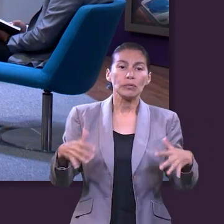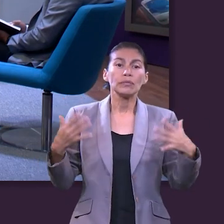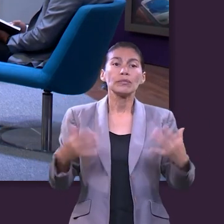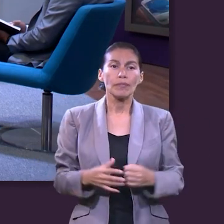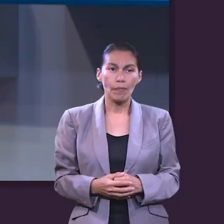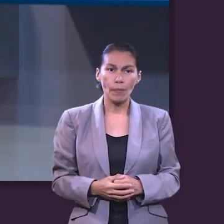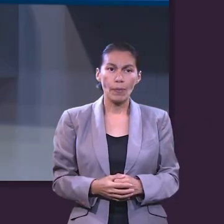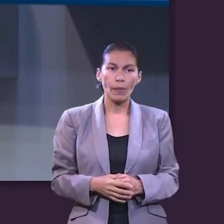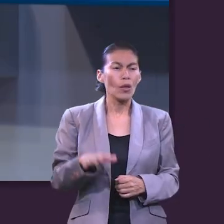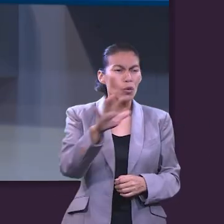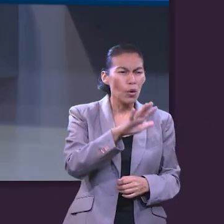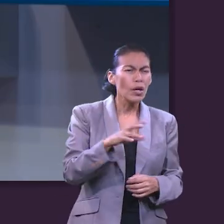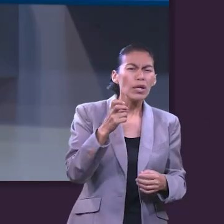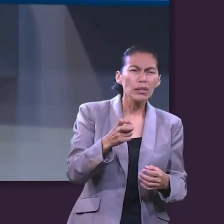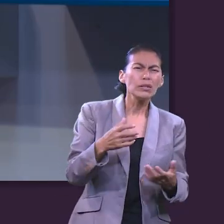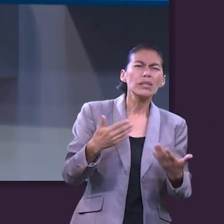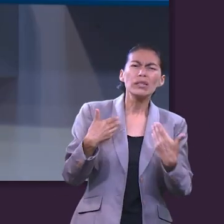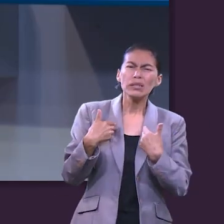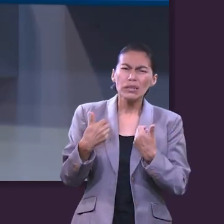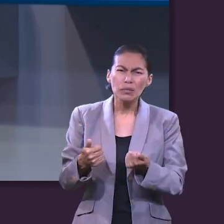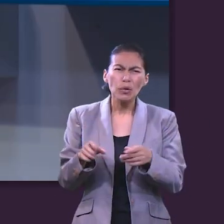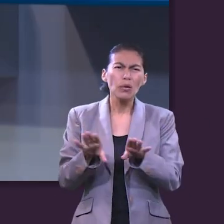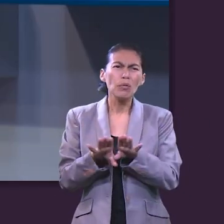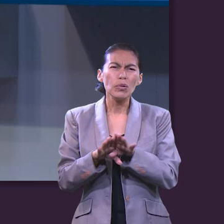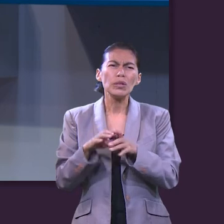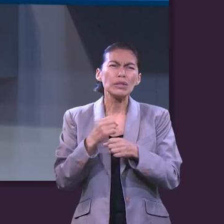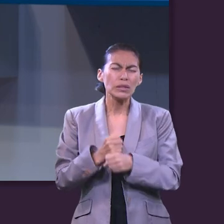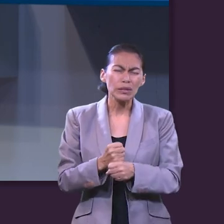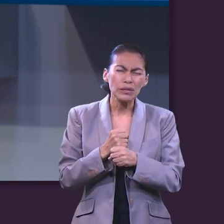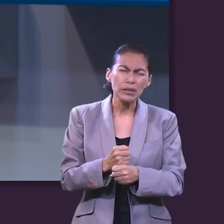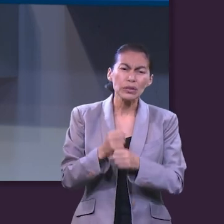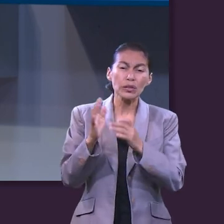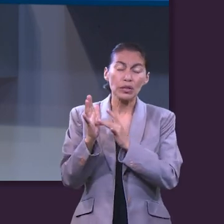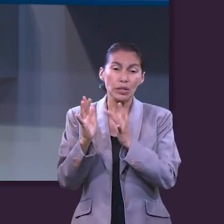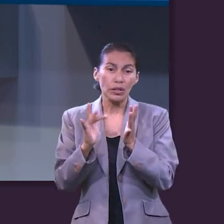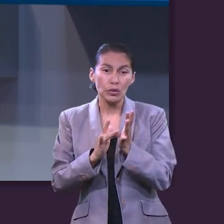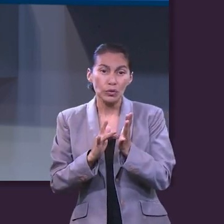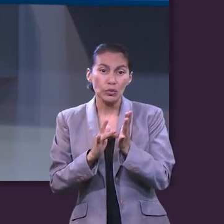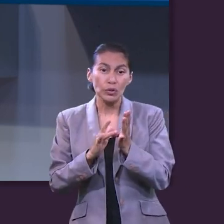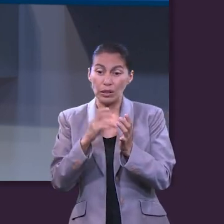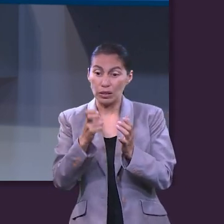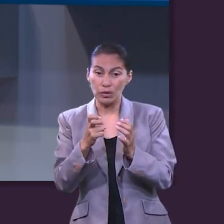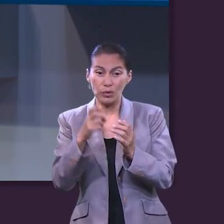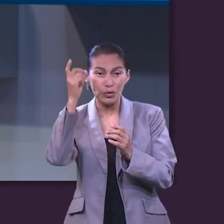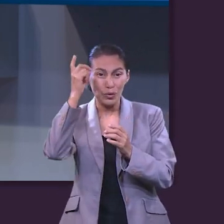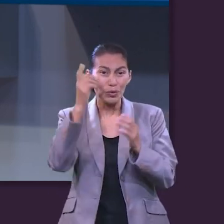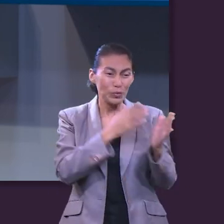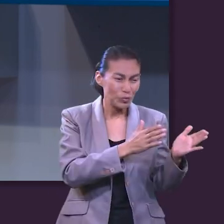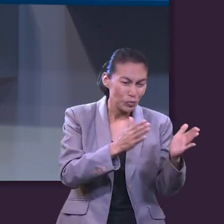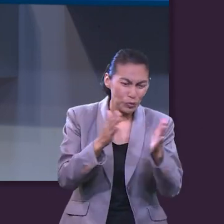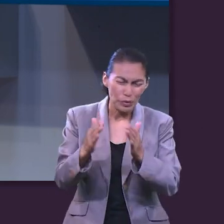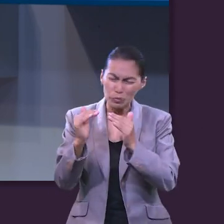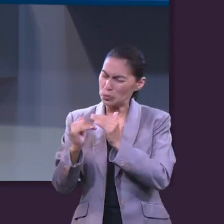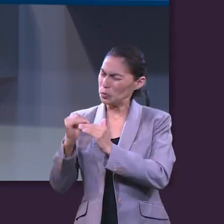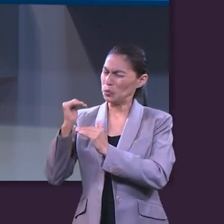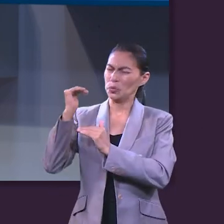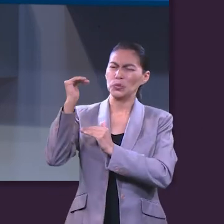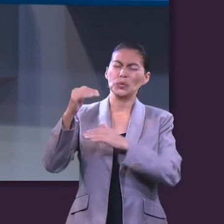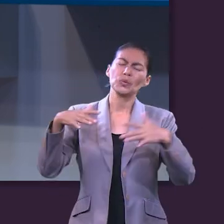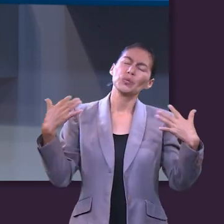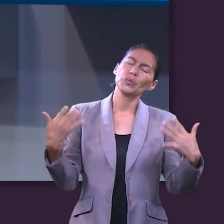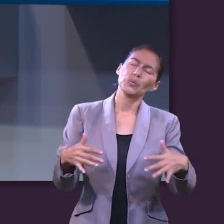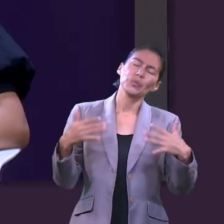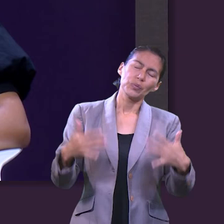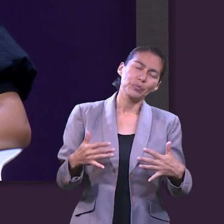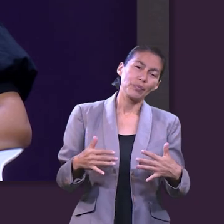Entonces estas evidencias o estos sucesos nos hacen comprender que el sacrificio de Jesús era parte de un proyecto mayor,